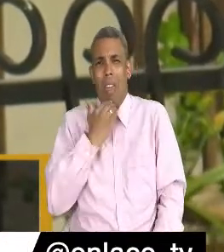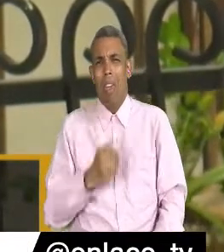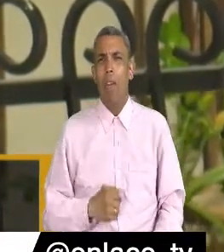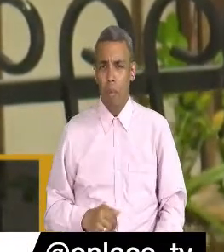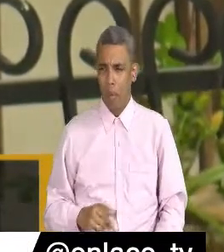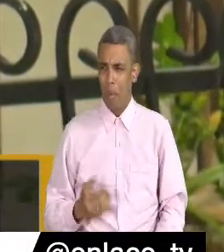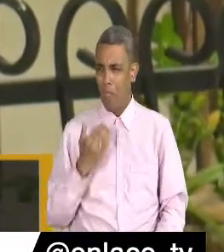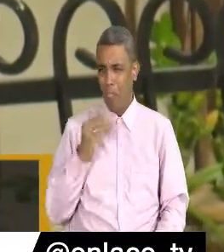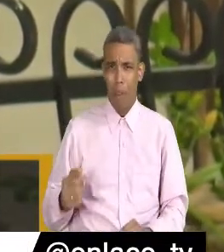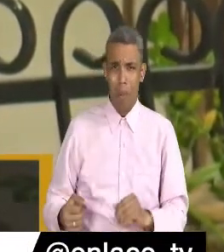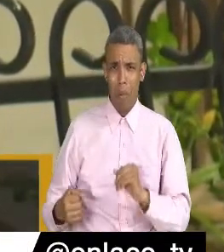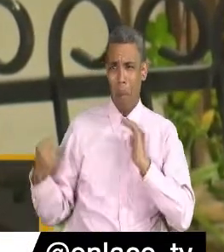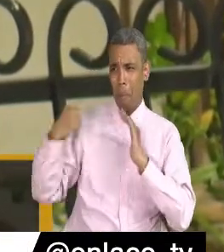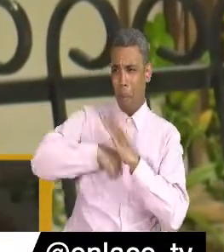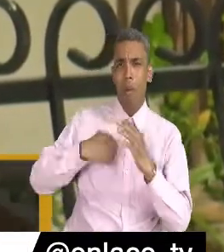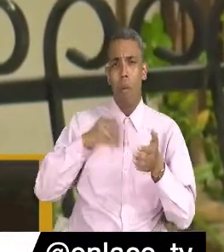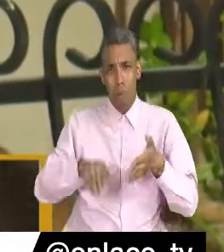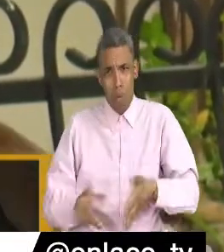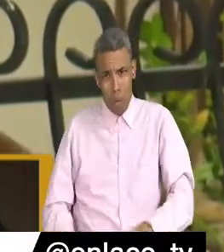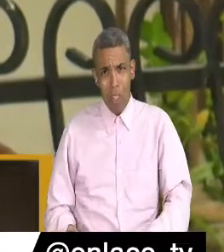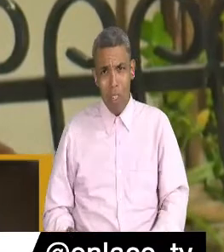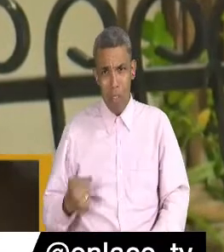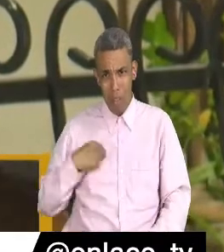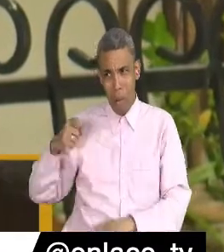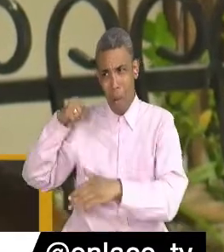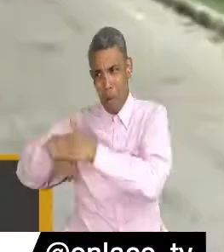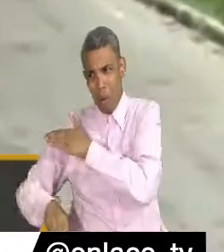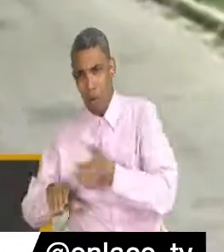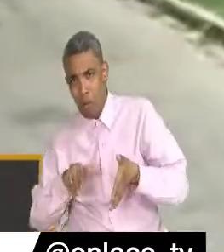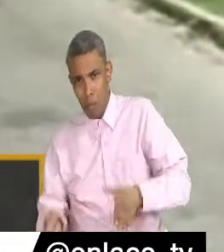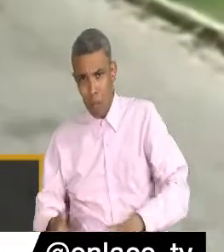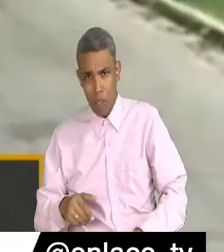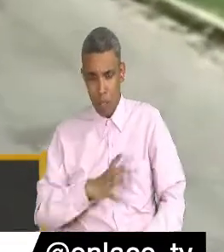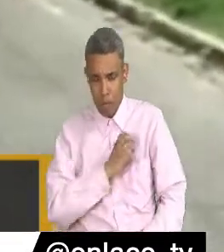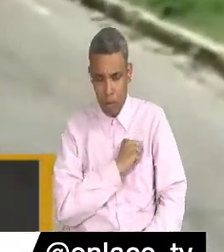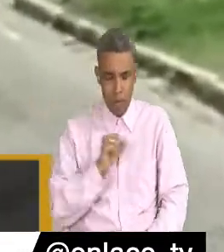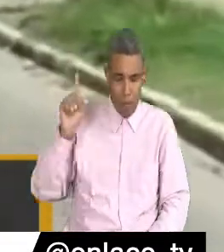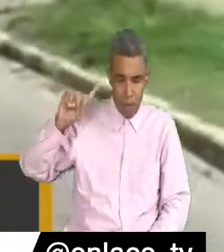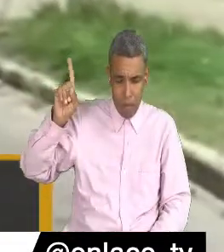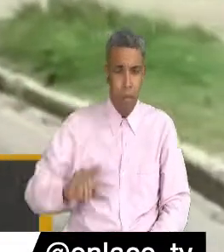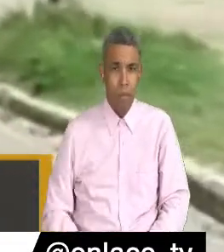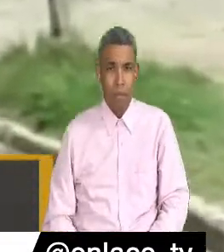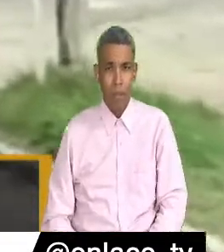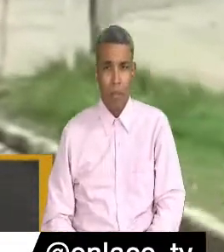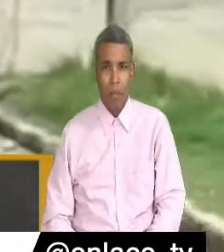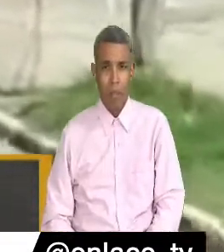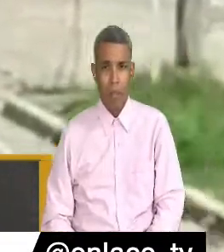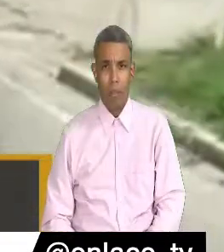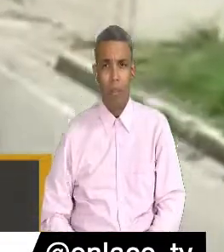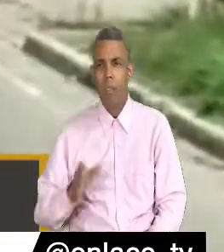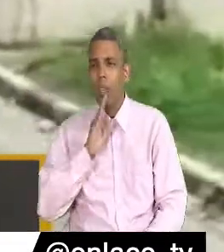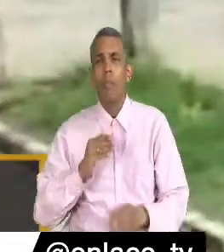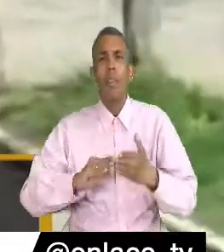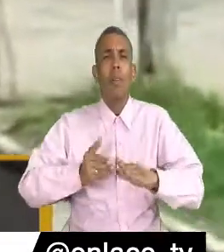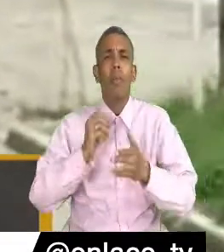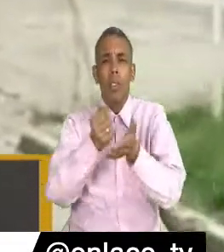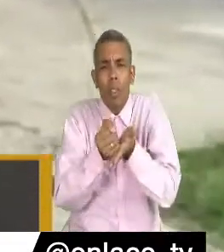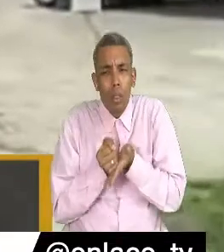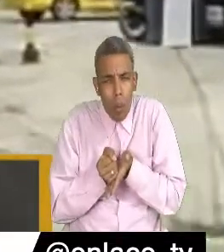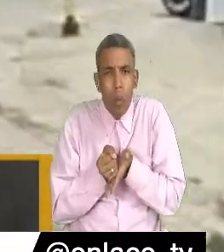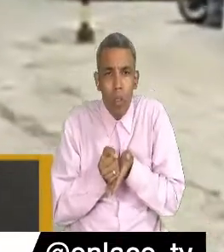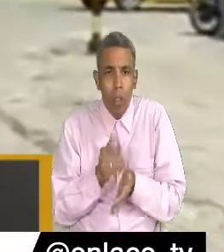ni siquiera un solo rasguño, yo no soy hombre de eso, estoy conmovido. Sostiene Barbosa que nadie actuó para separarlos y que si se pasó el semáforo en